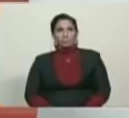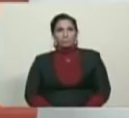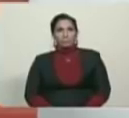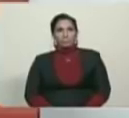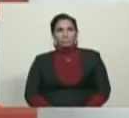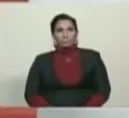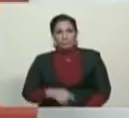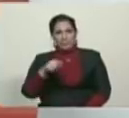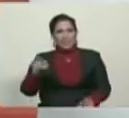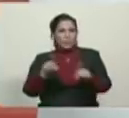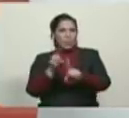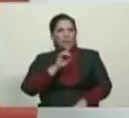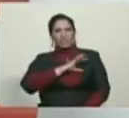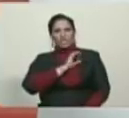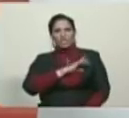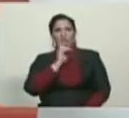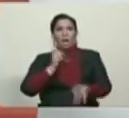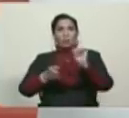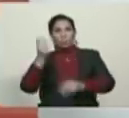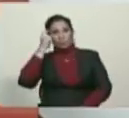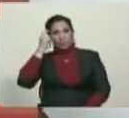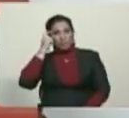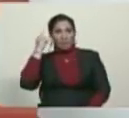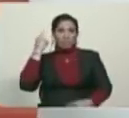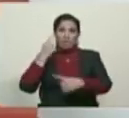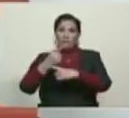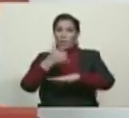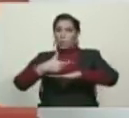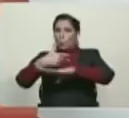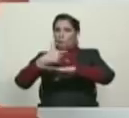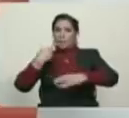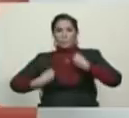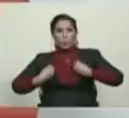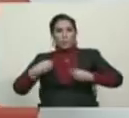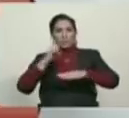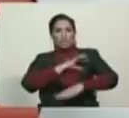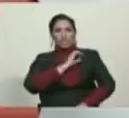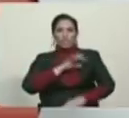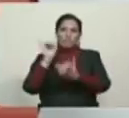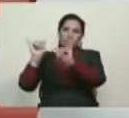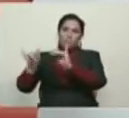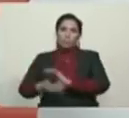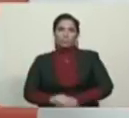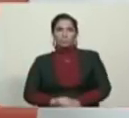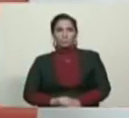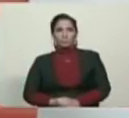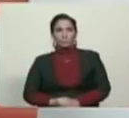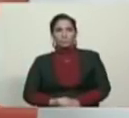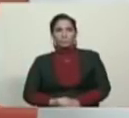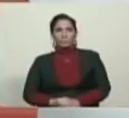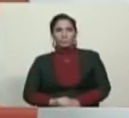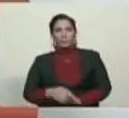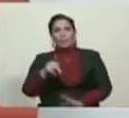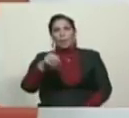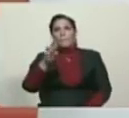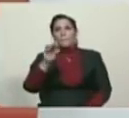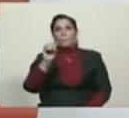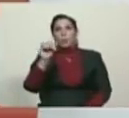Así está Chile, algún día va a tener que gobernar allá en preocuparse por ello. De manera que Prosur,